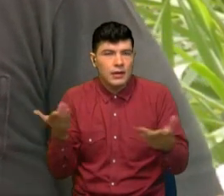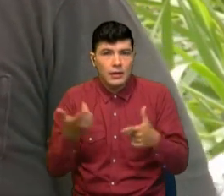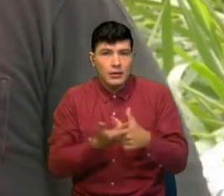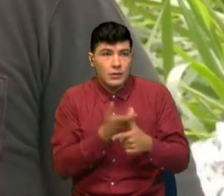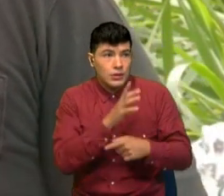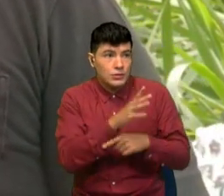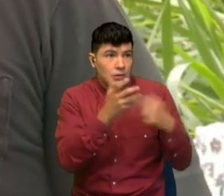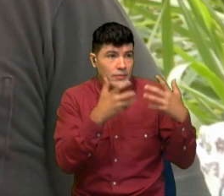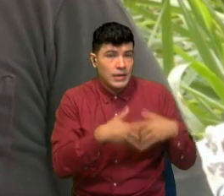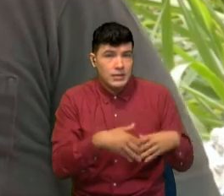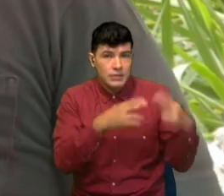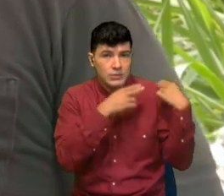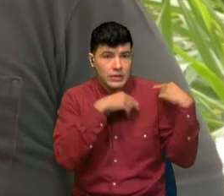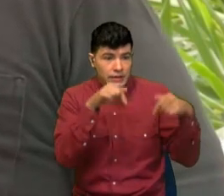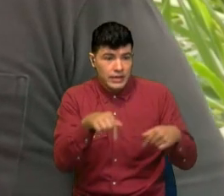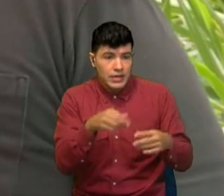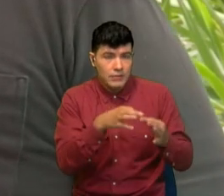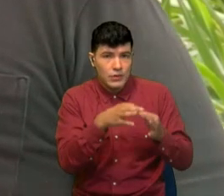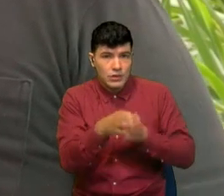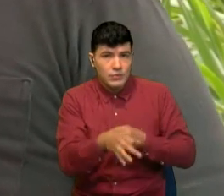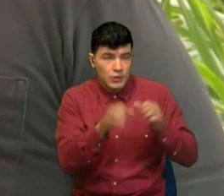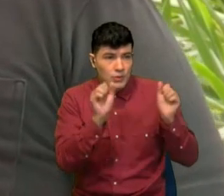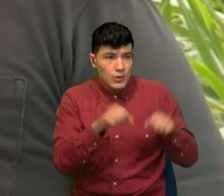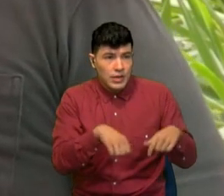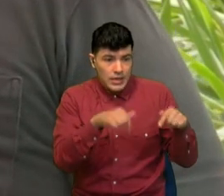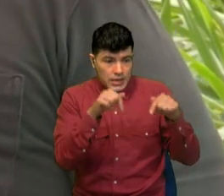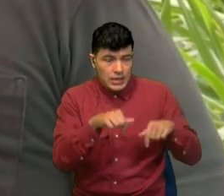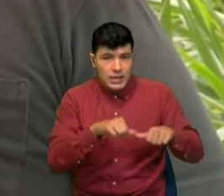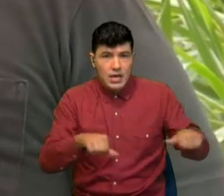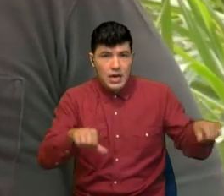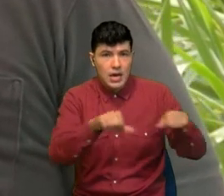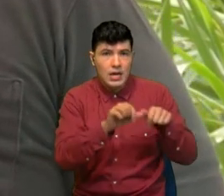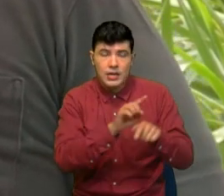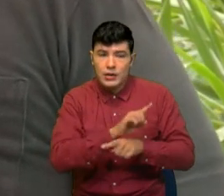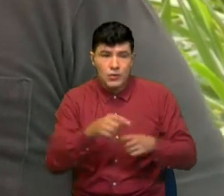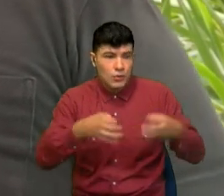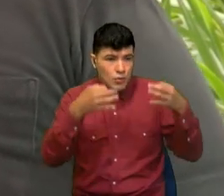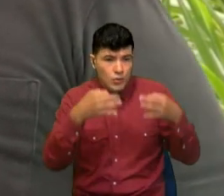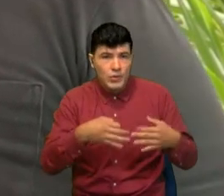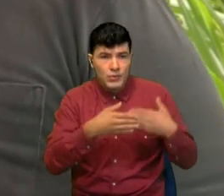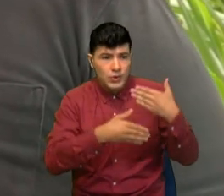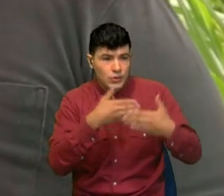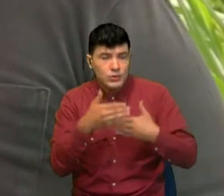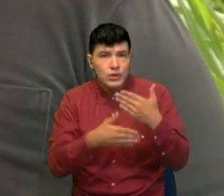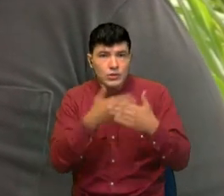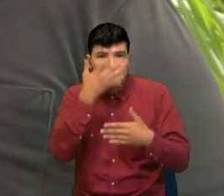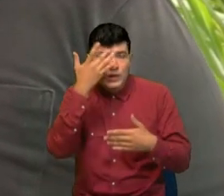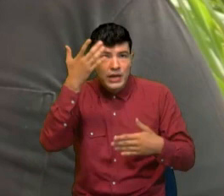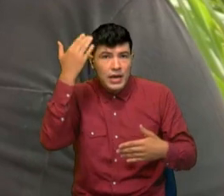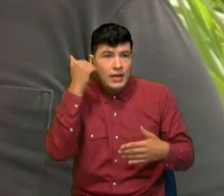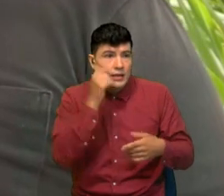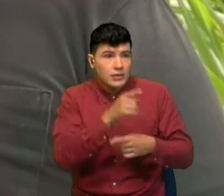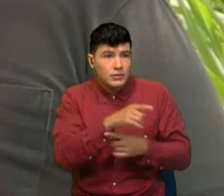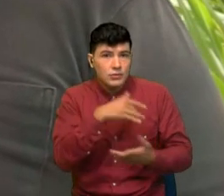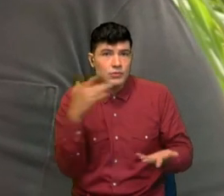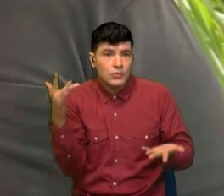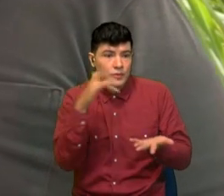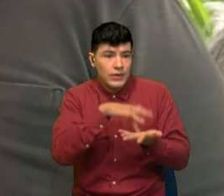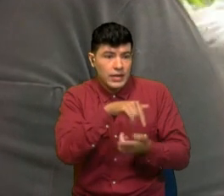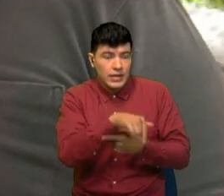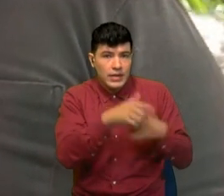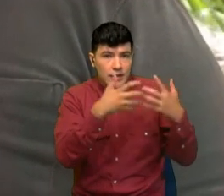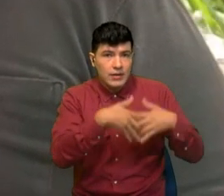empresa que asignaron para el municipio para la urbanización junín no ha cumplido en debida forma porque efectivamente él viene a barrer